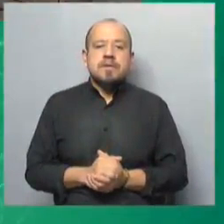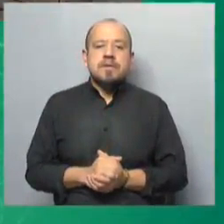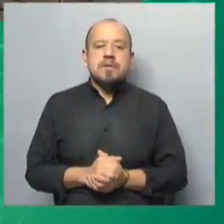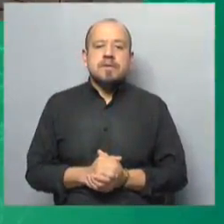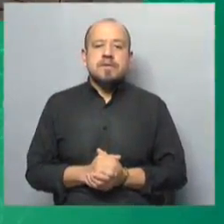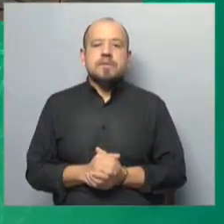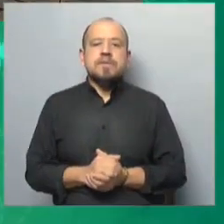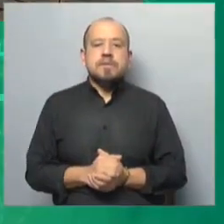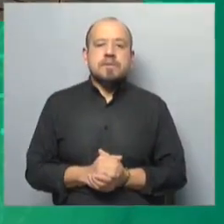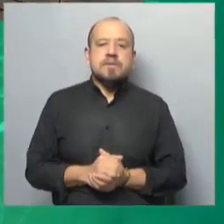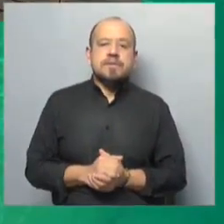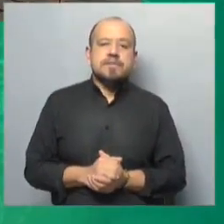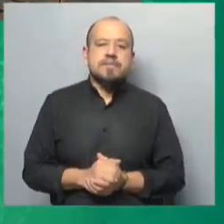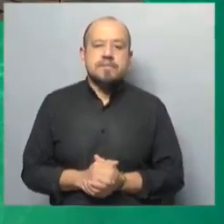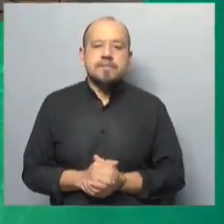estás y dónde estás?